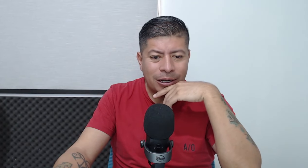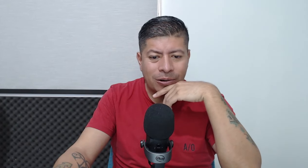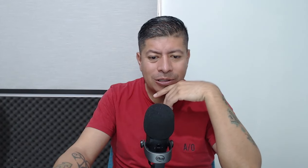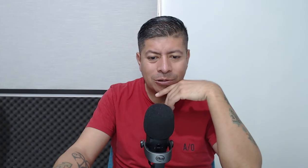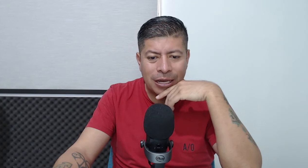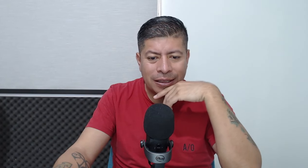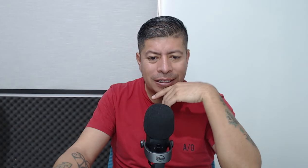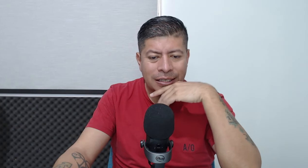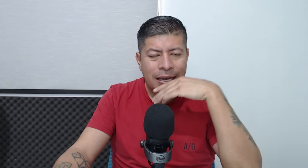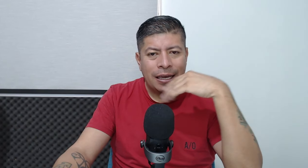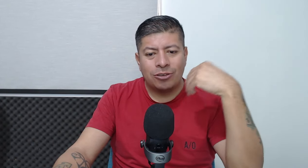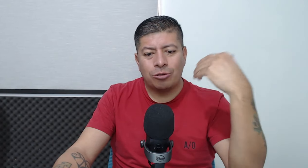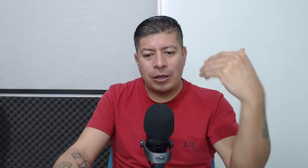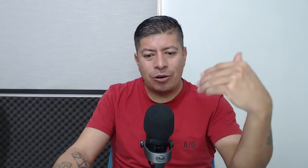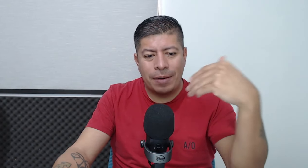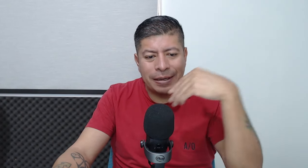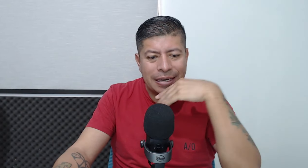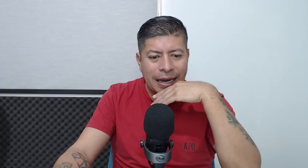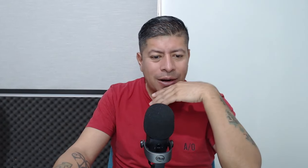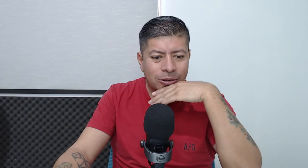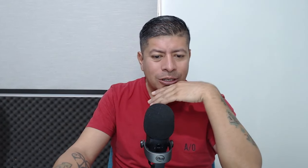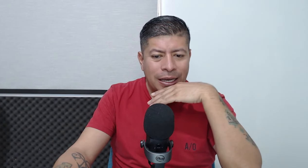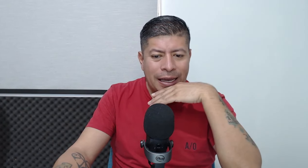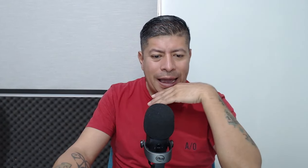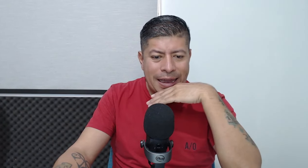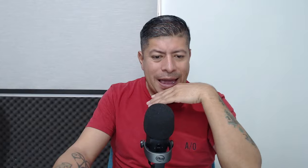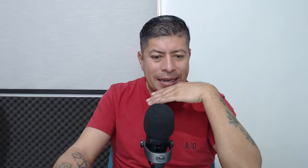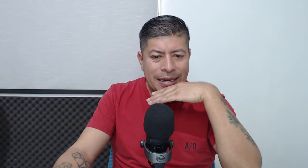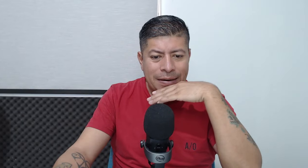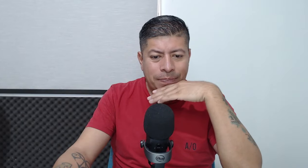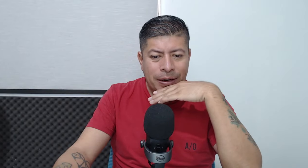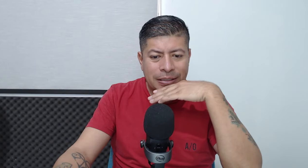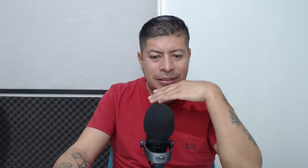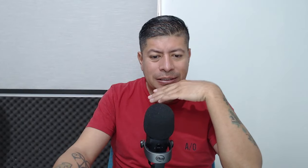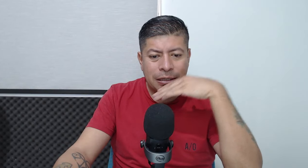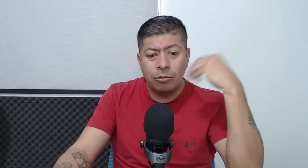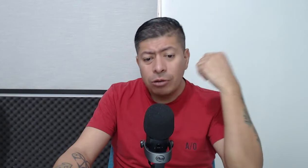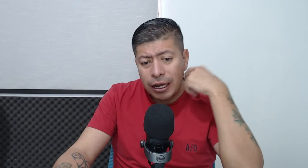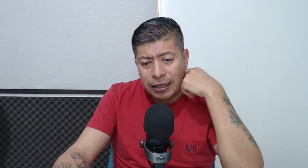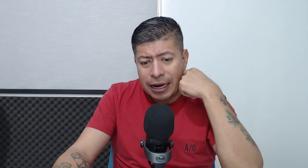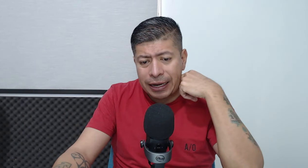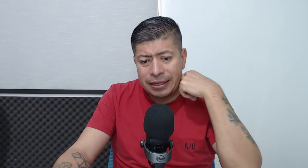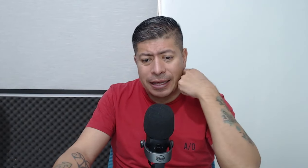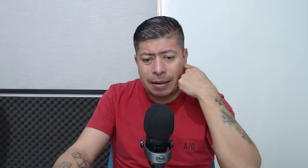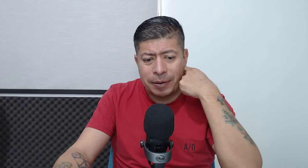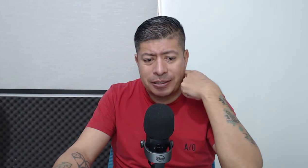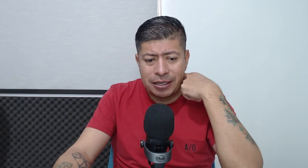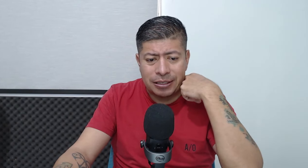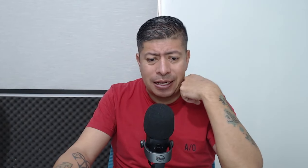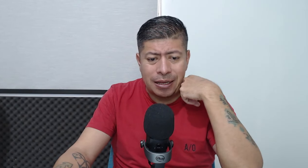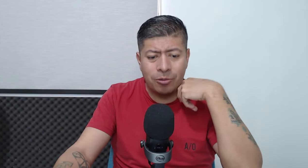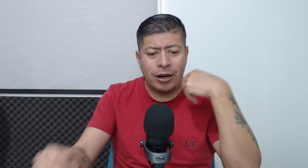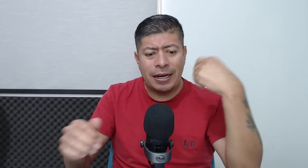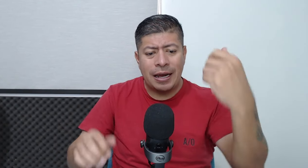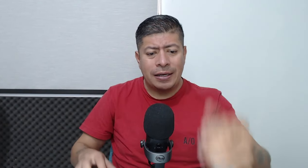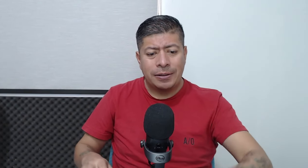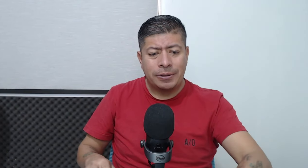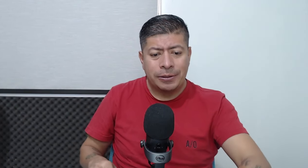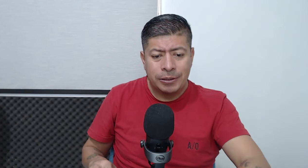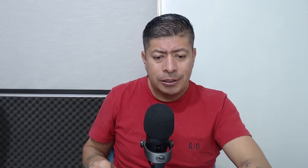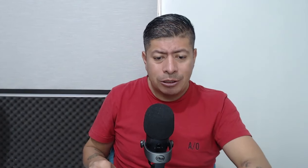se reúne con estudiantes en su mayoría mexicanos y ahí pues se burla de la candidata presidencial de